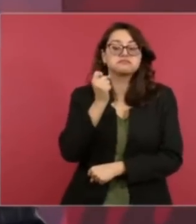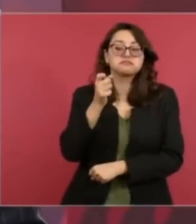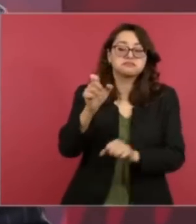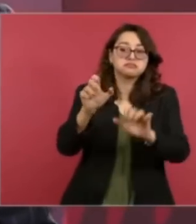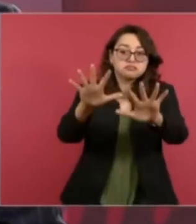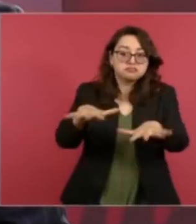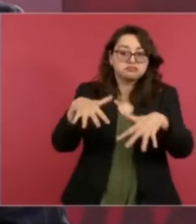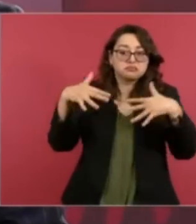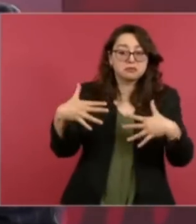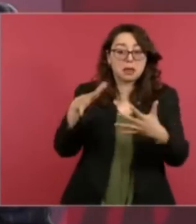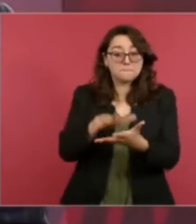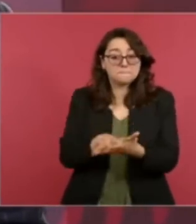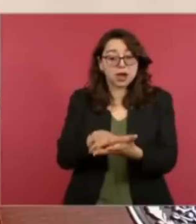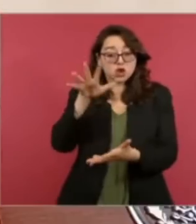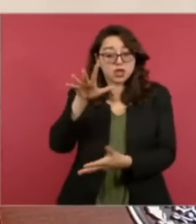no